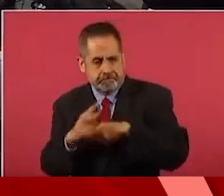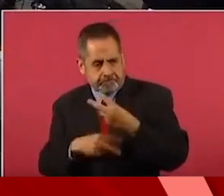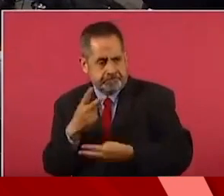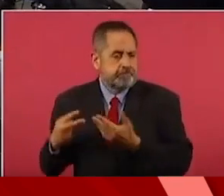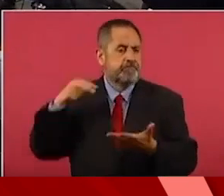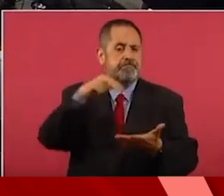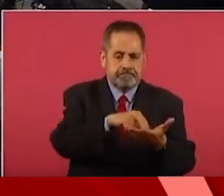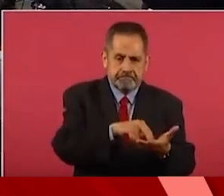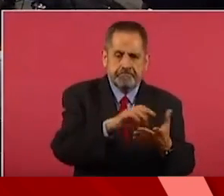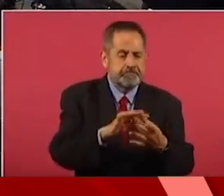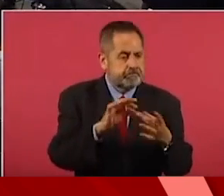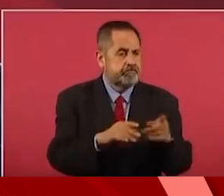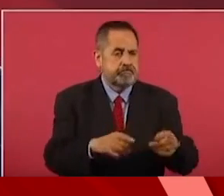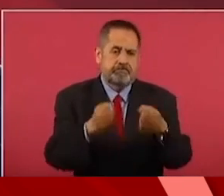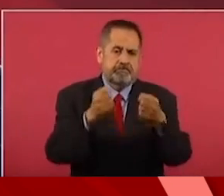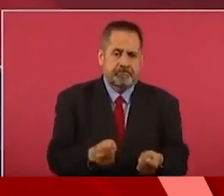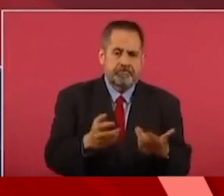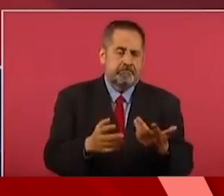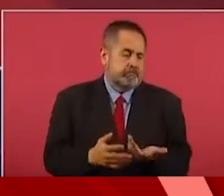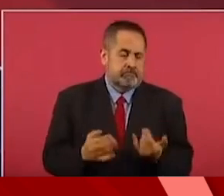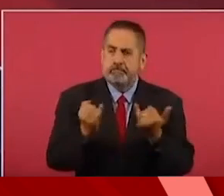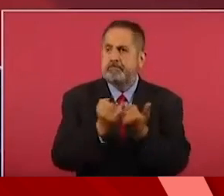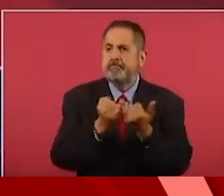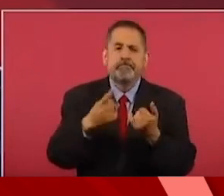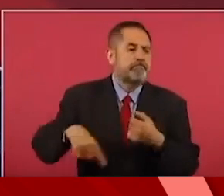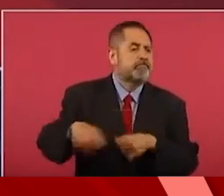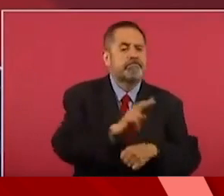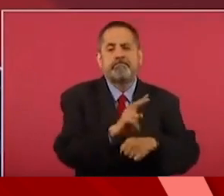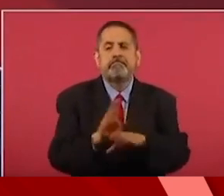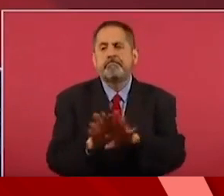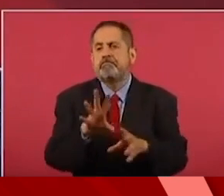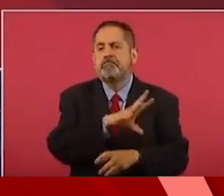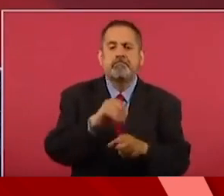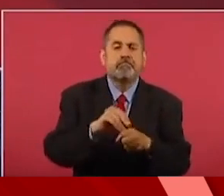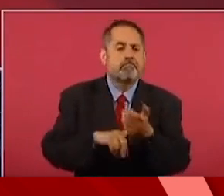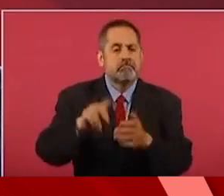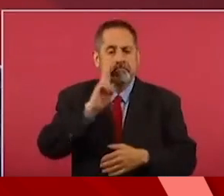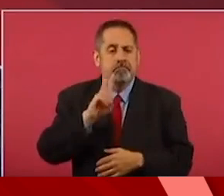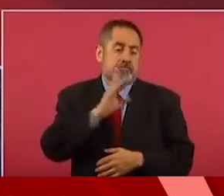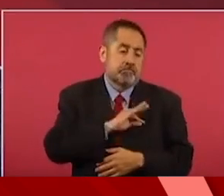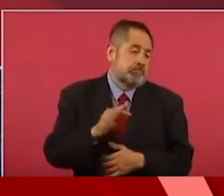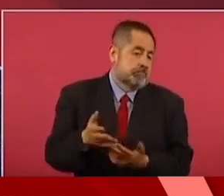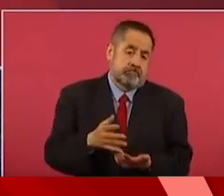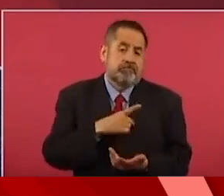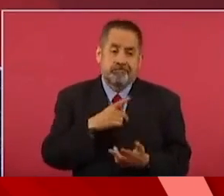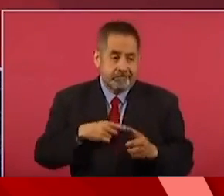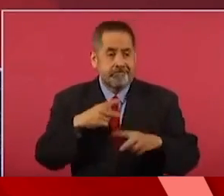seguras. Esto del todo seguras pues está igual de vigilado y de atendido, y desde luego